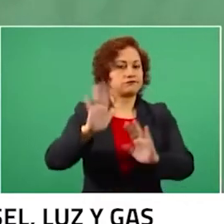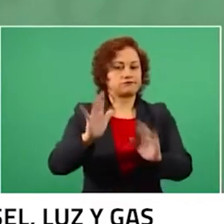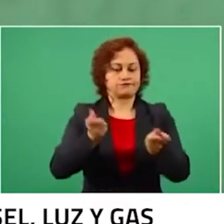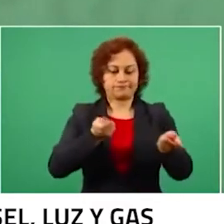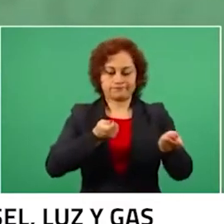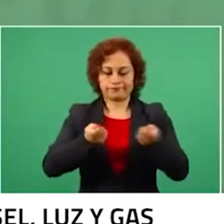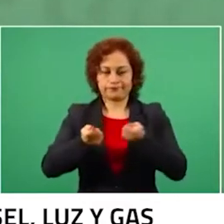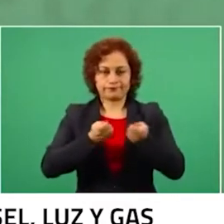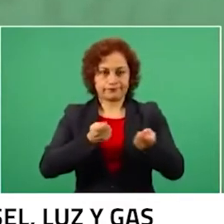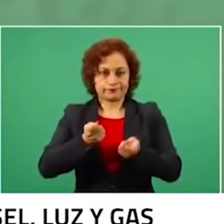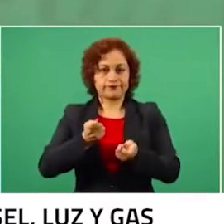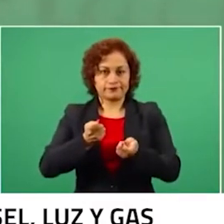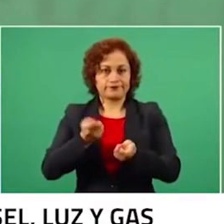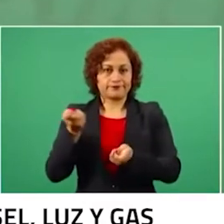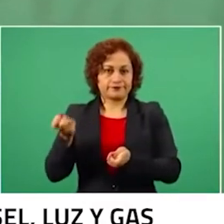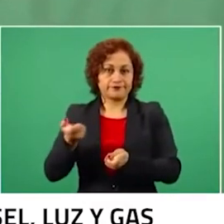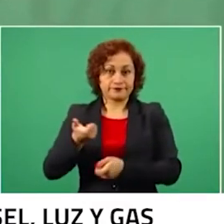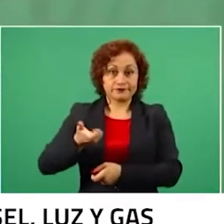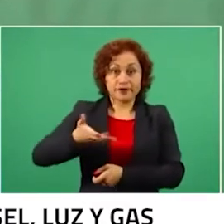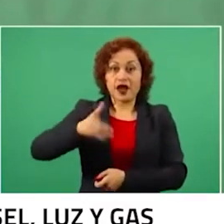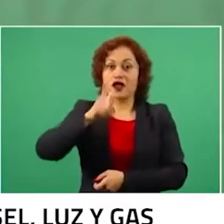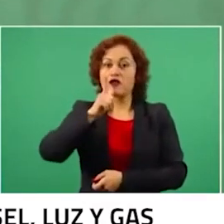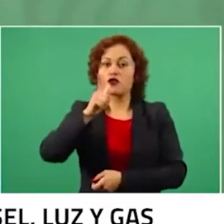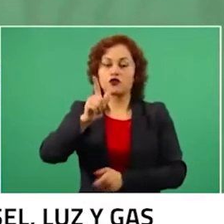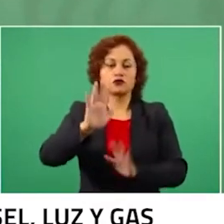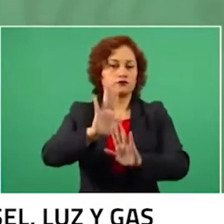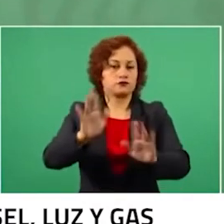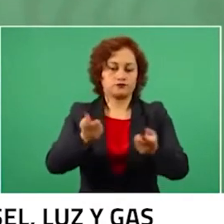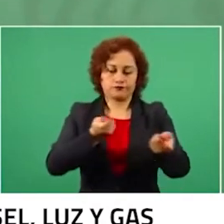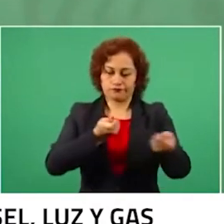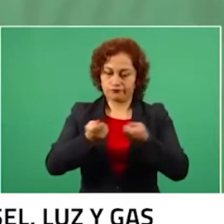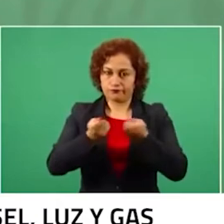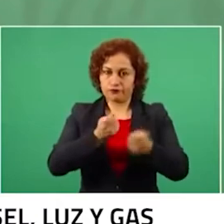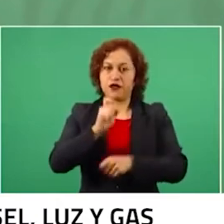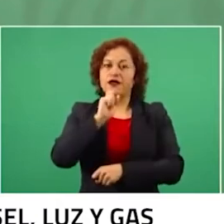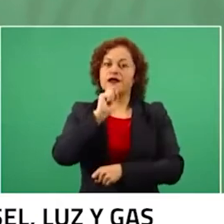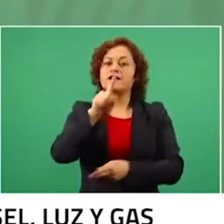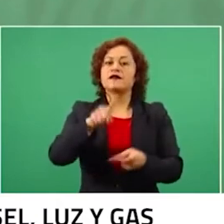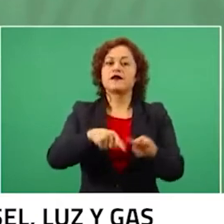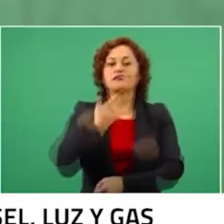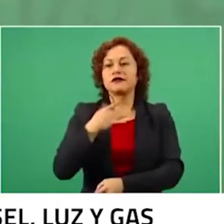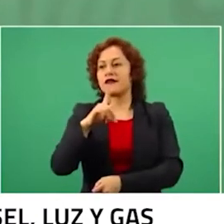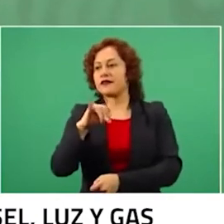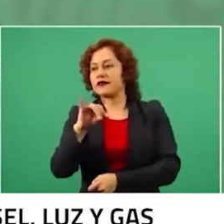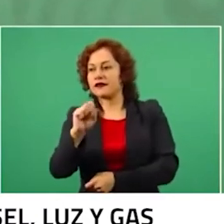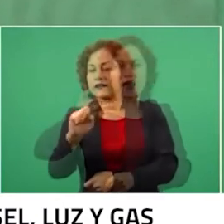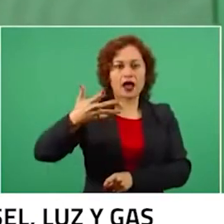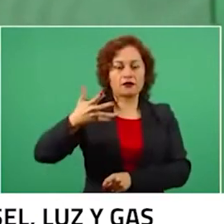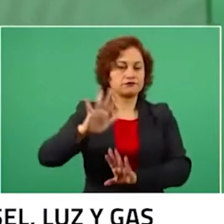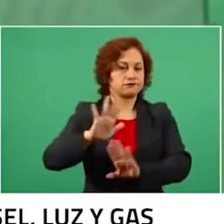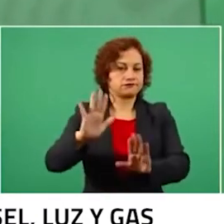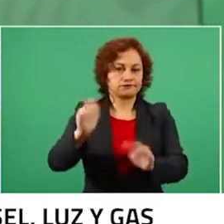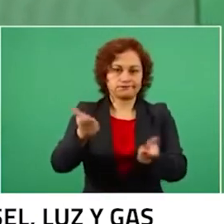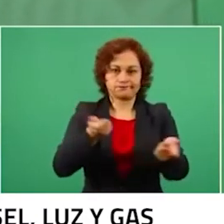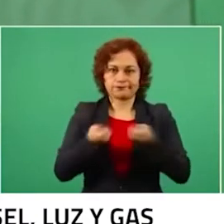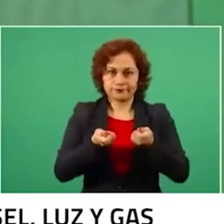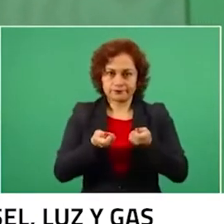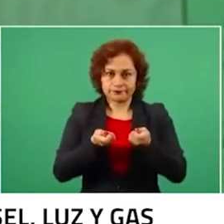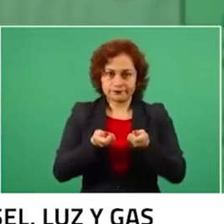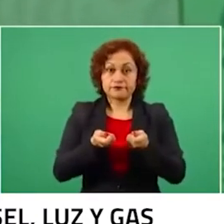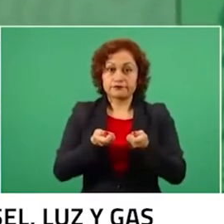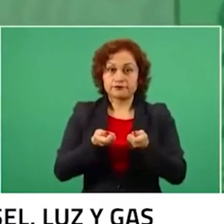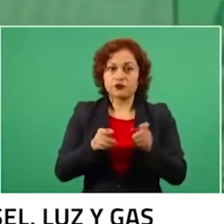para decirlo con claridad, y no aumenten los precios de las gasolinas, del diésel, del gas. Se acaban